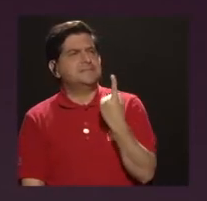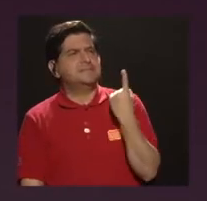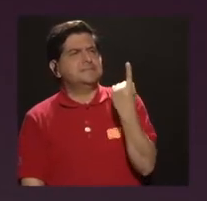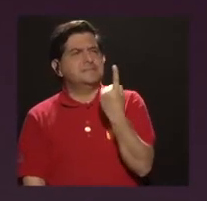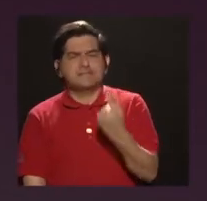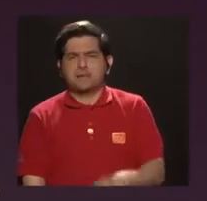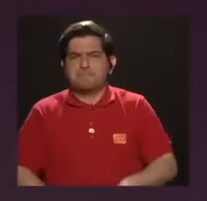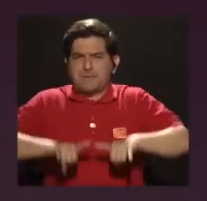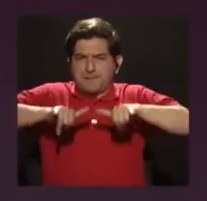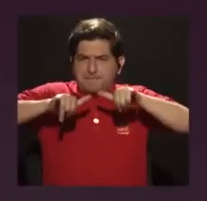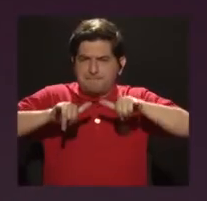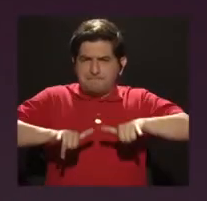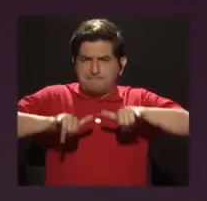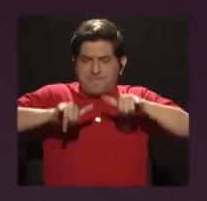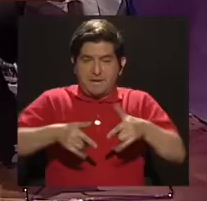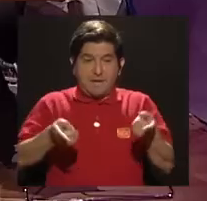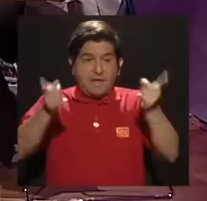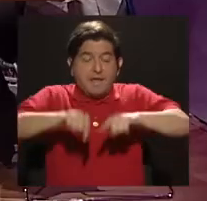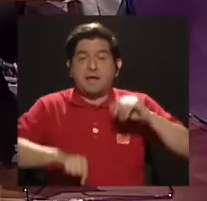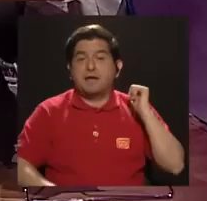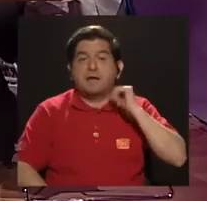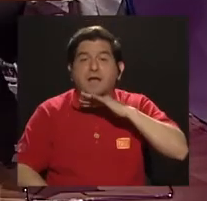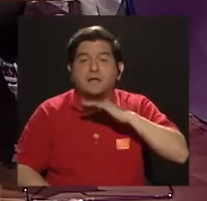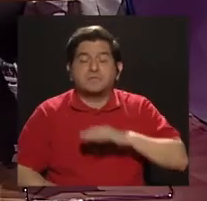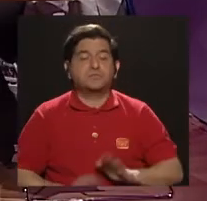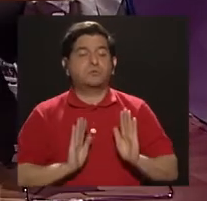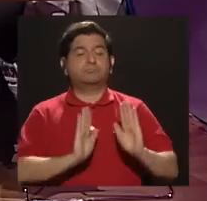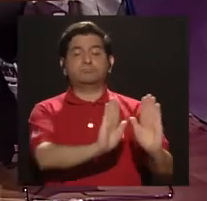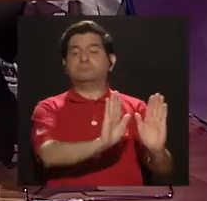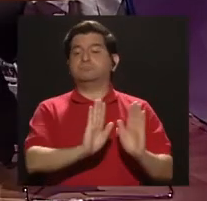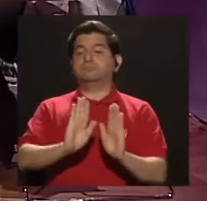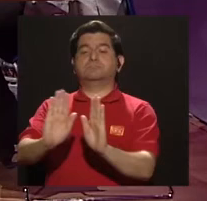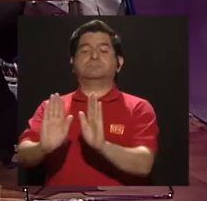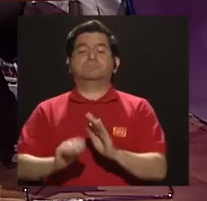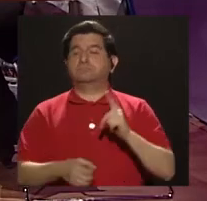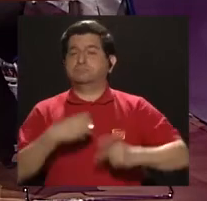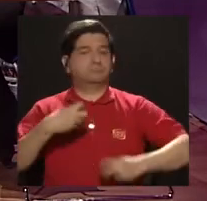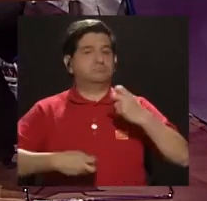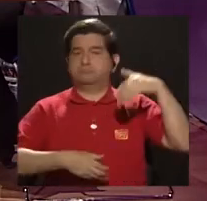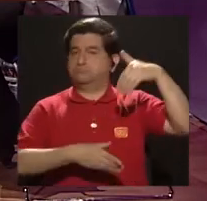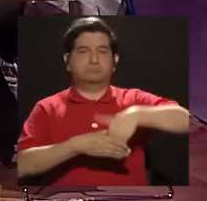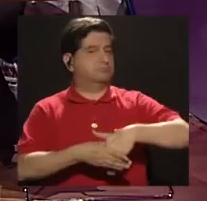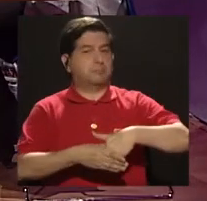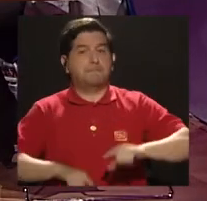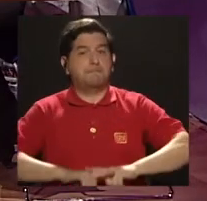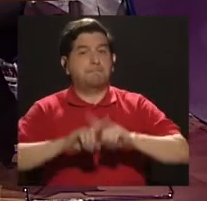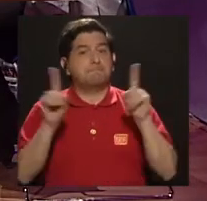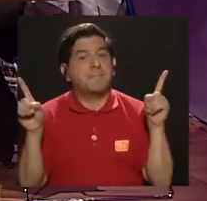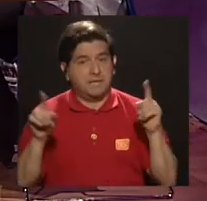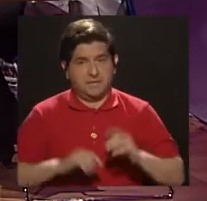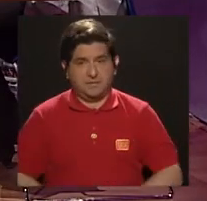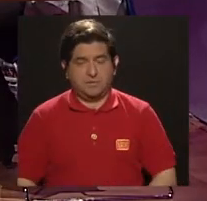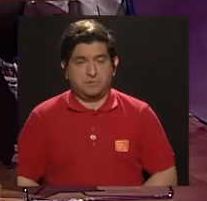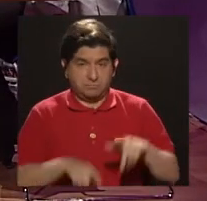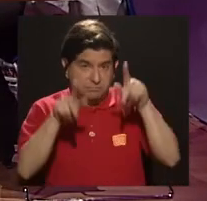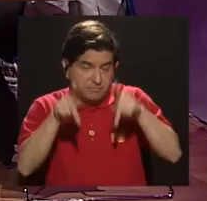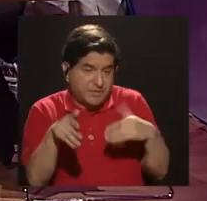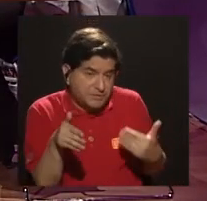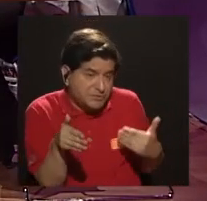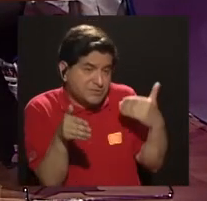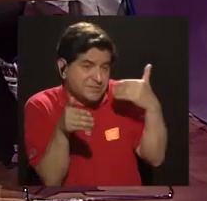había podido mantener en los casos de corrupción abstraída de ese problema sin embargo cuando personas